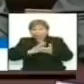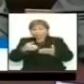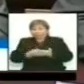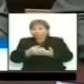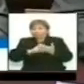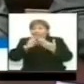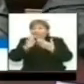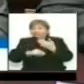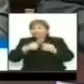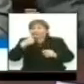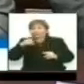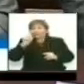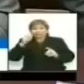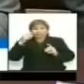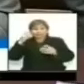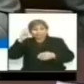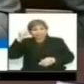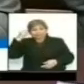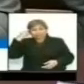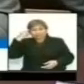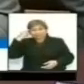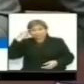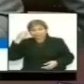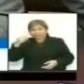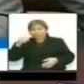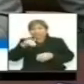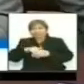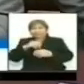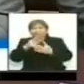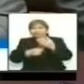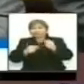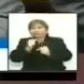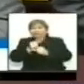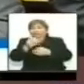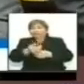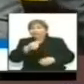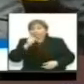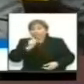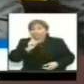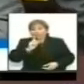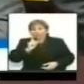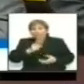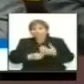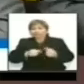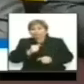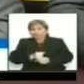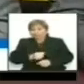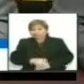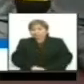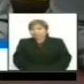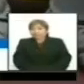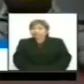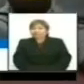proyectos, ellos iban a interpretar que el voto de confianza que habían recibido no era voto de confianza. ¿Recuerdan ustedes ese